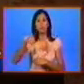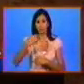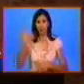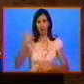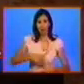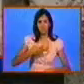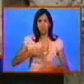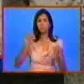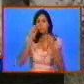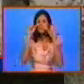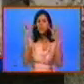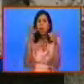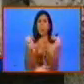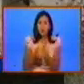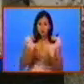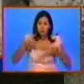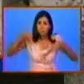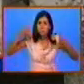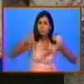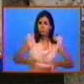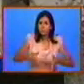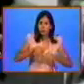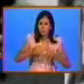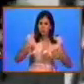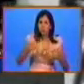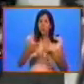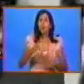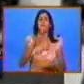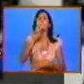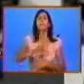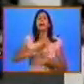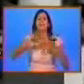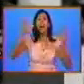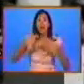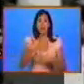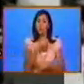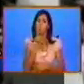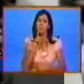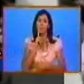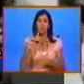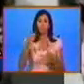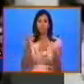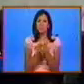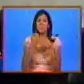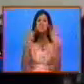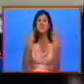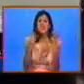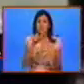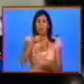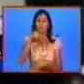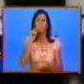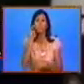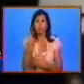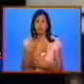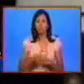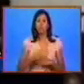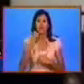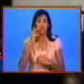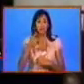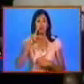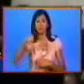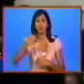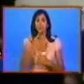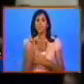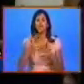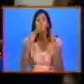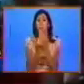argentinos descubren una fosa común en Valle Grande, con los restos del Che y otros 6 guerrilleros. Familiares y